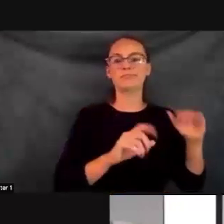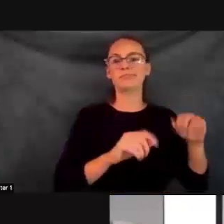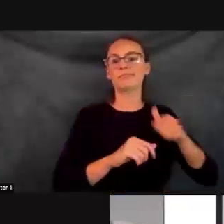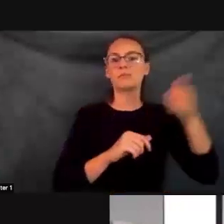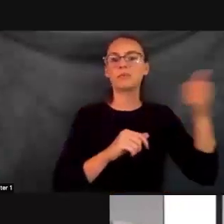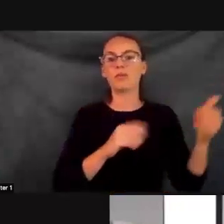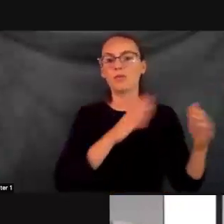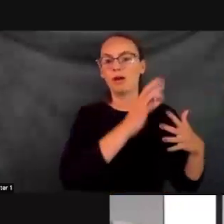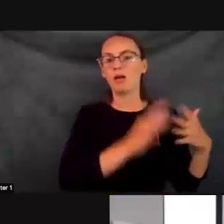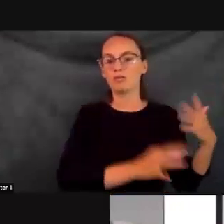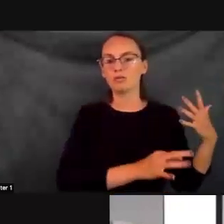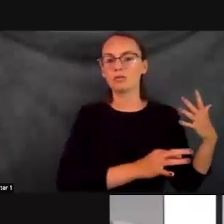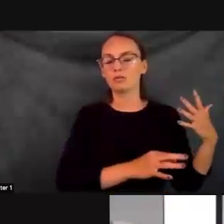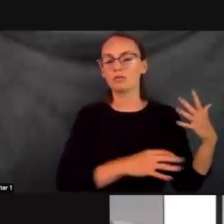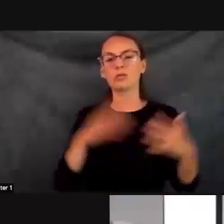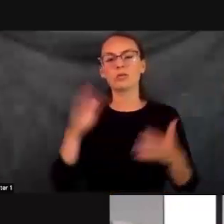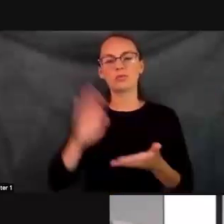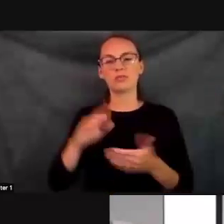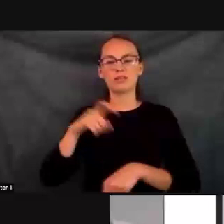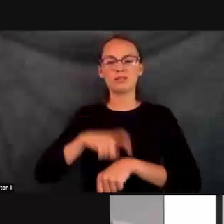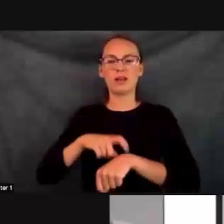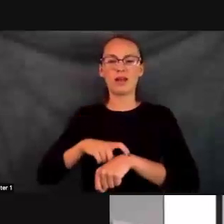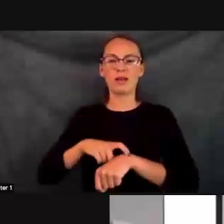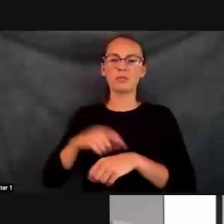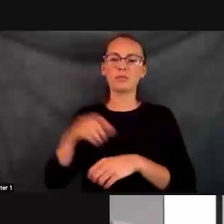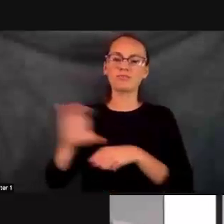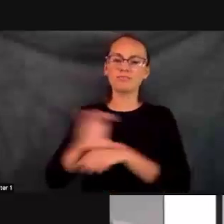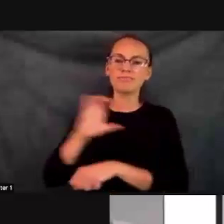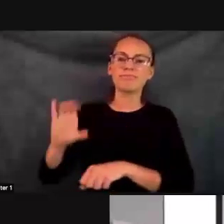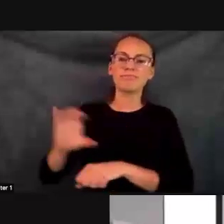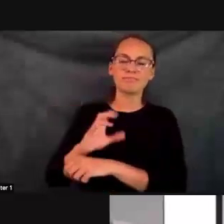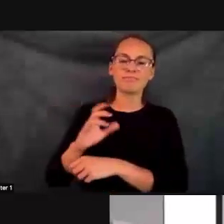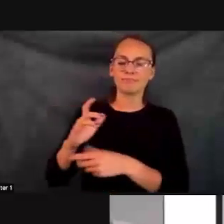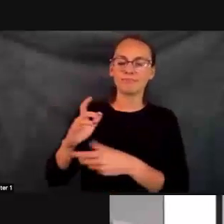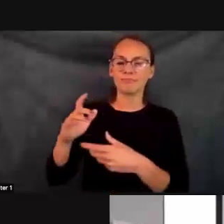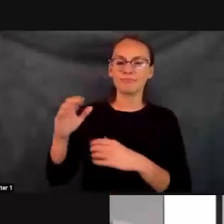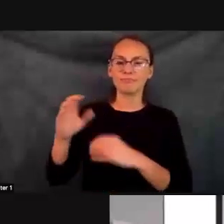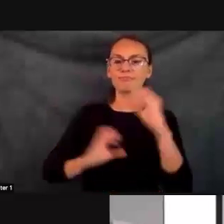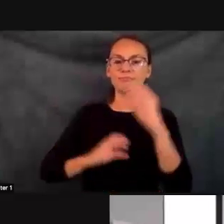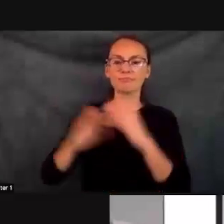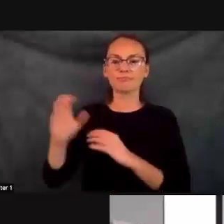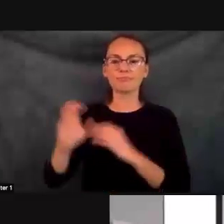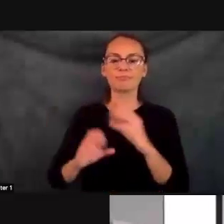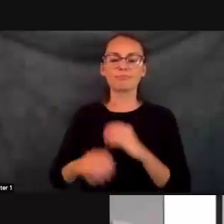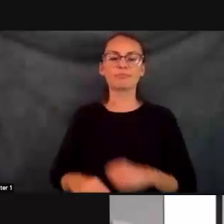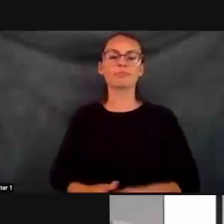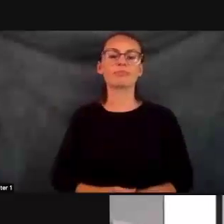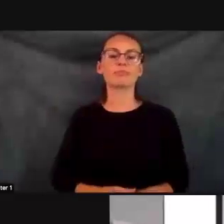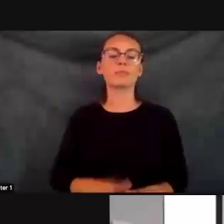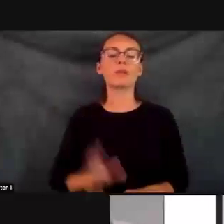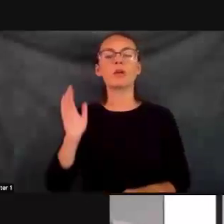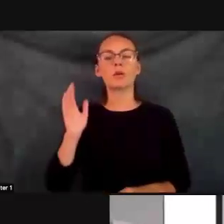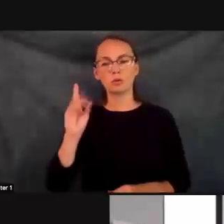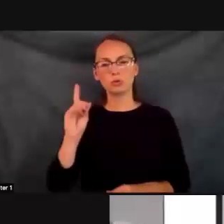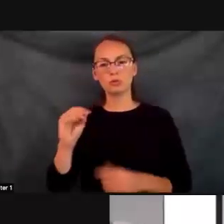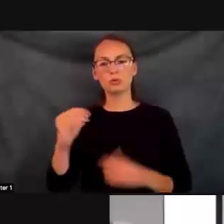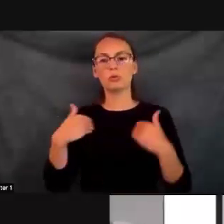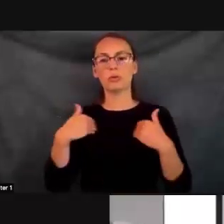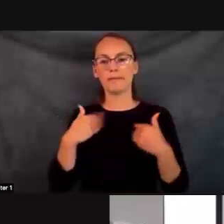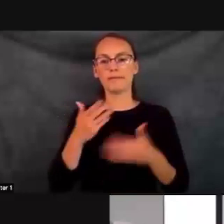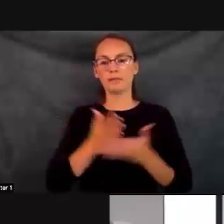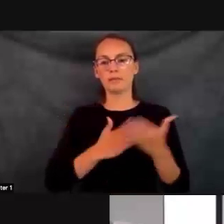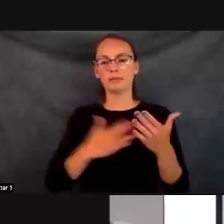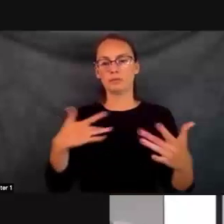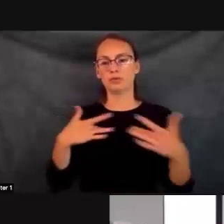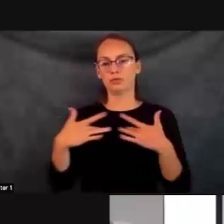construcción será menor, que es algo bueno para todos los negocios. Tenemos algunas preocupaciones que sí